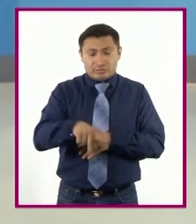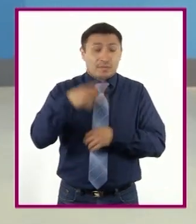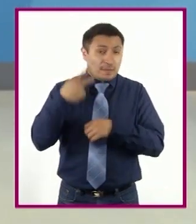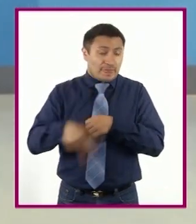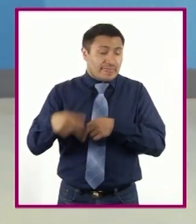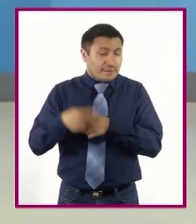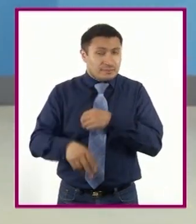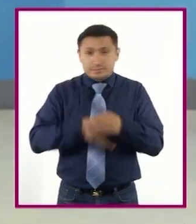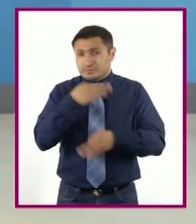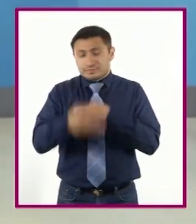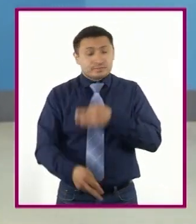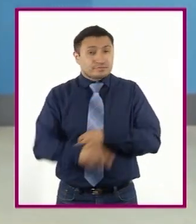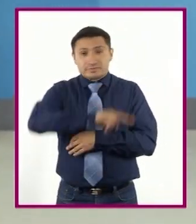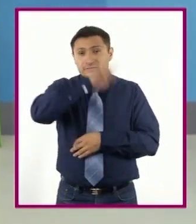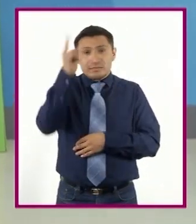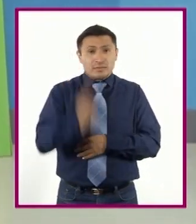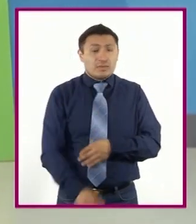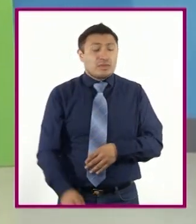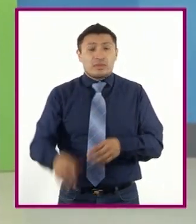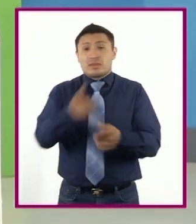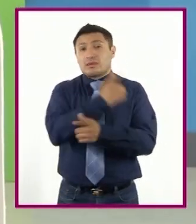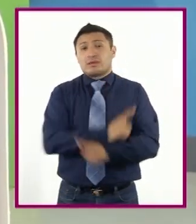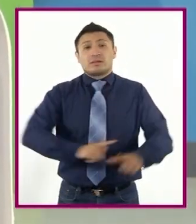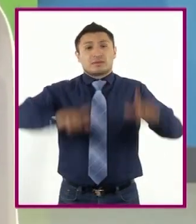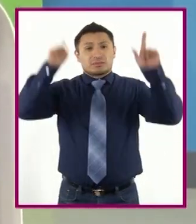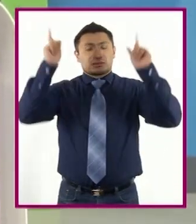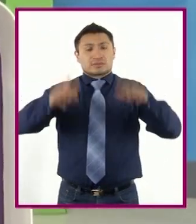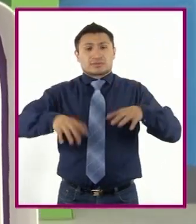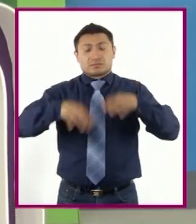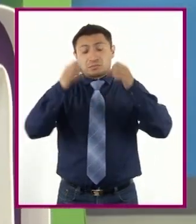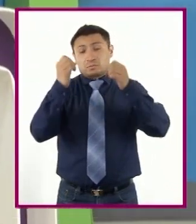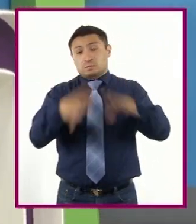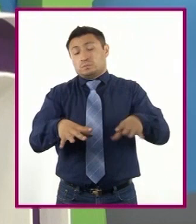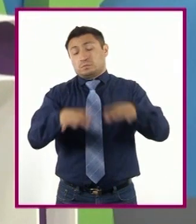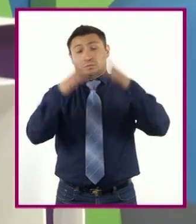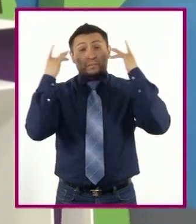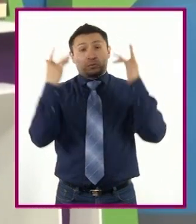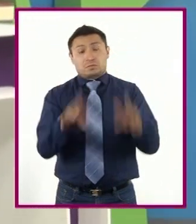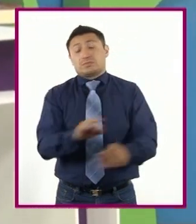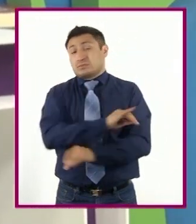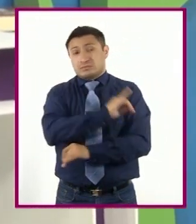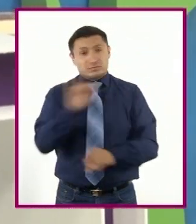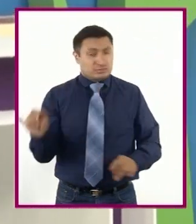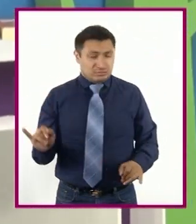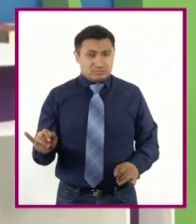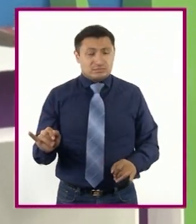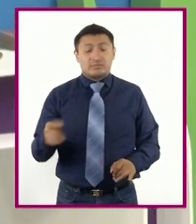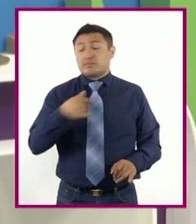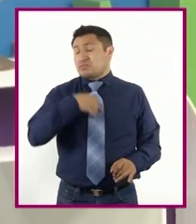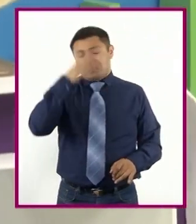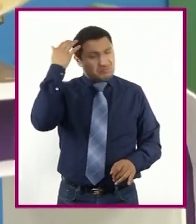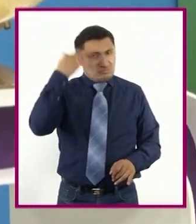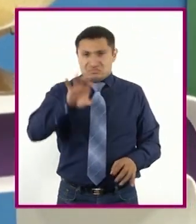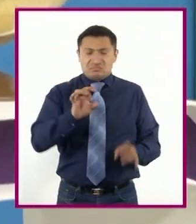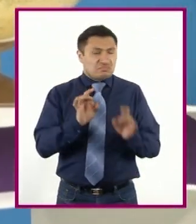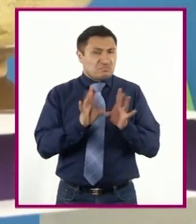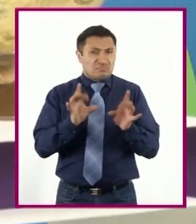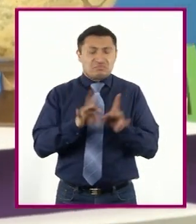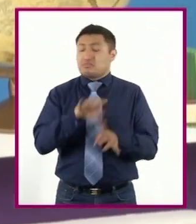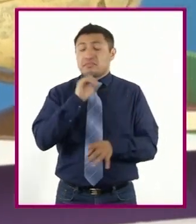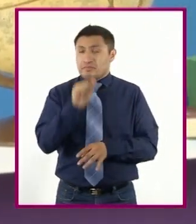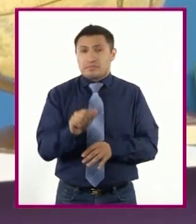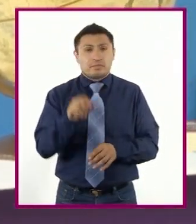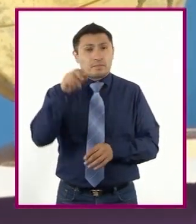peligros, y nunca se tiene la libertad de abandonarla. Yo no conozco ninguna situación en la cual